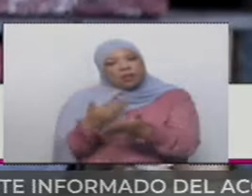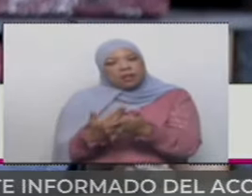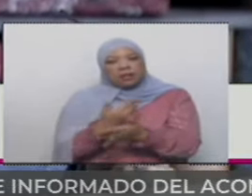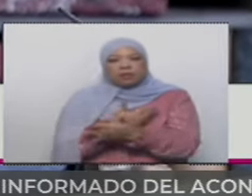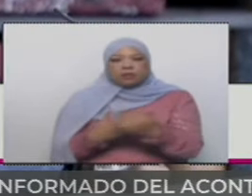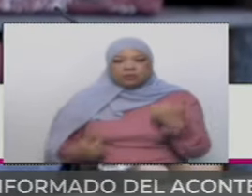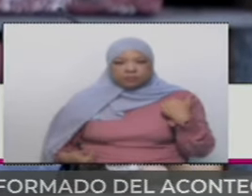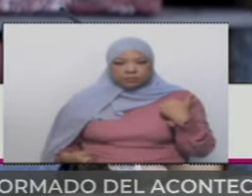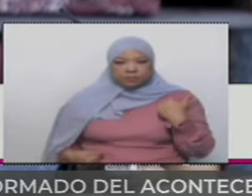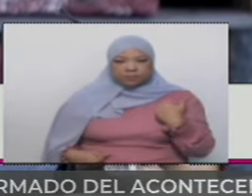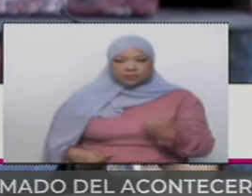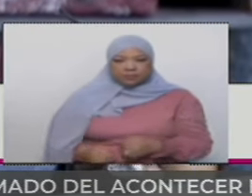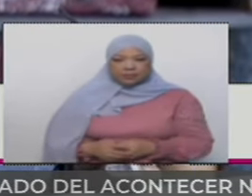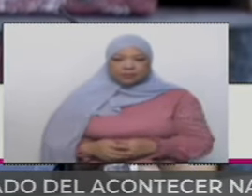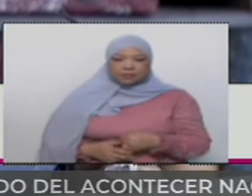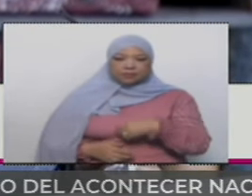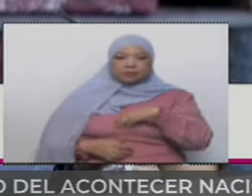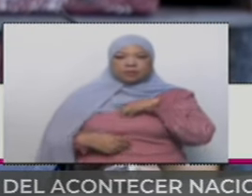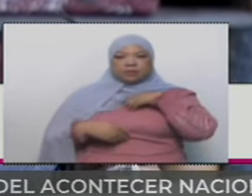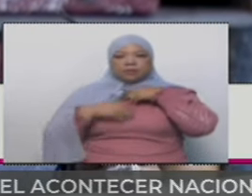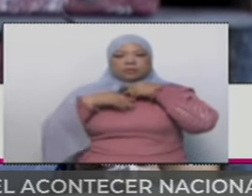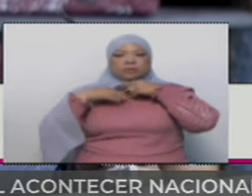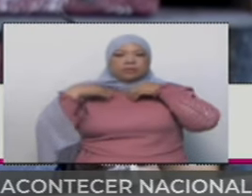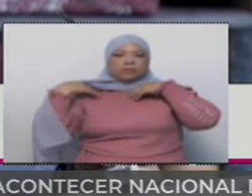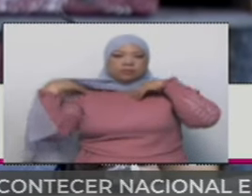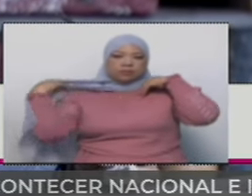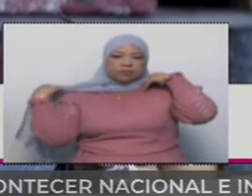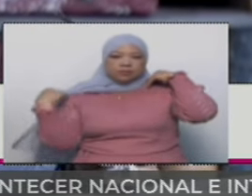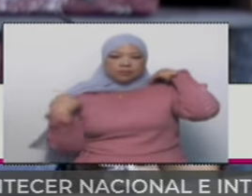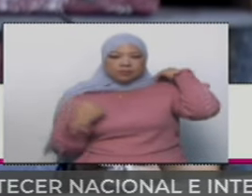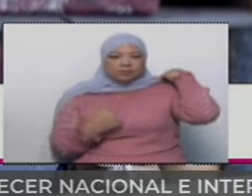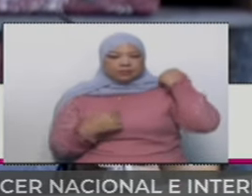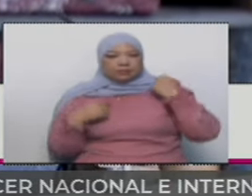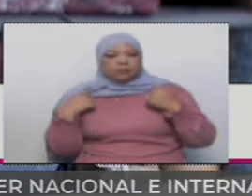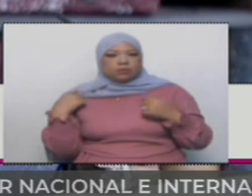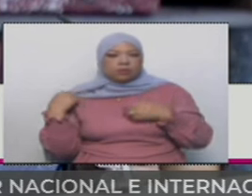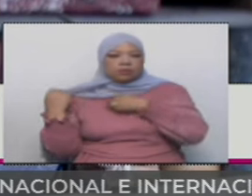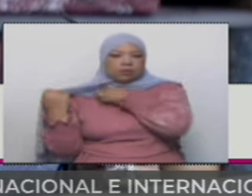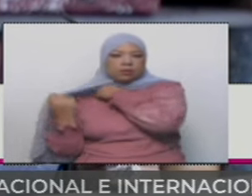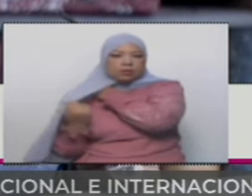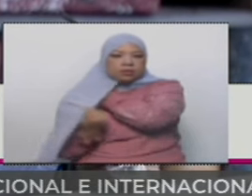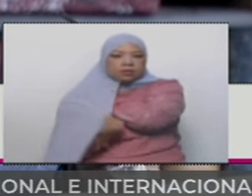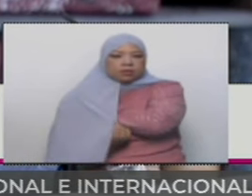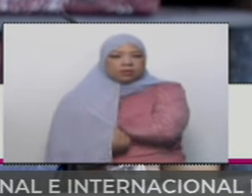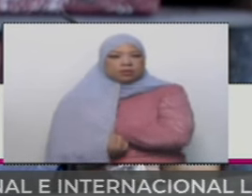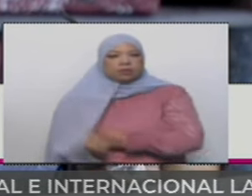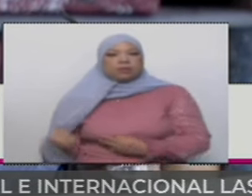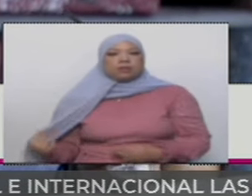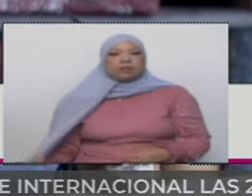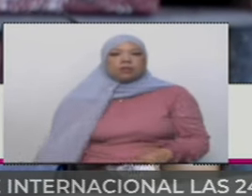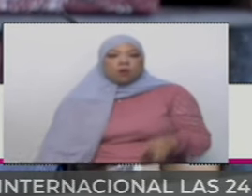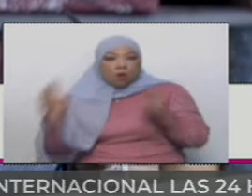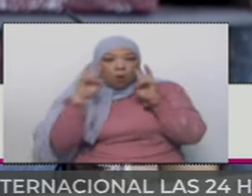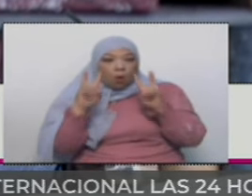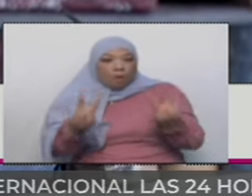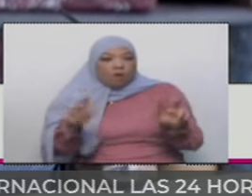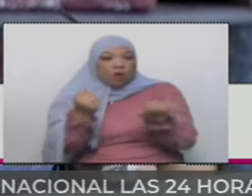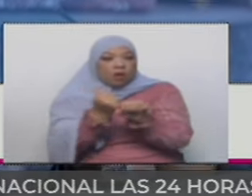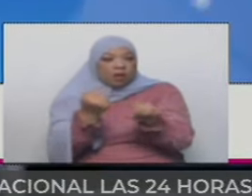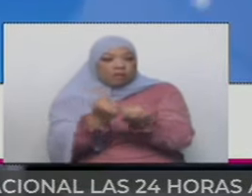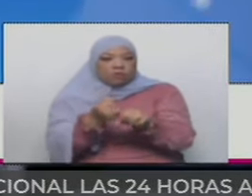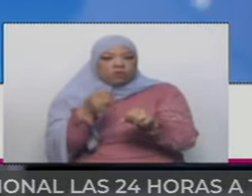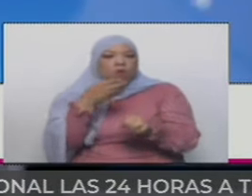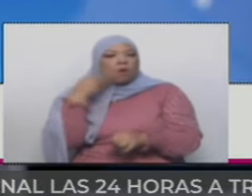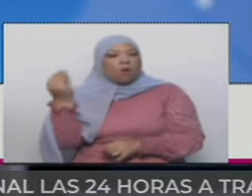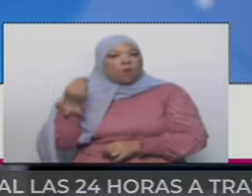Fíjate, yo veo a Margiela, que es trabajadora, y a mi compañero Araujo, que lo conocí